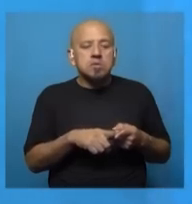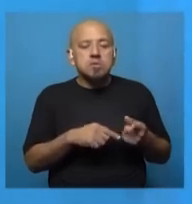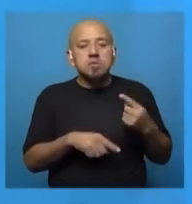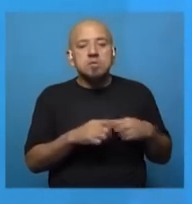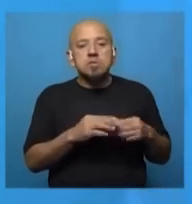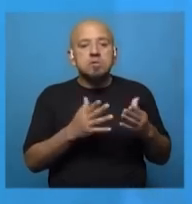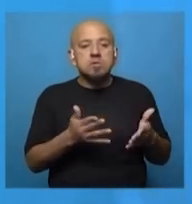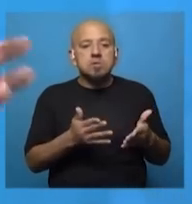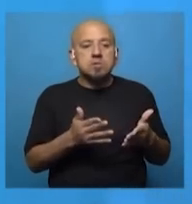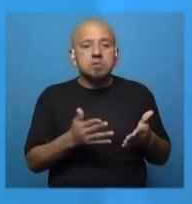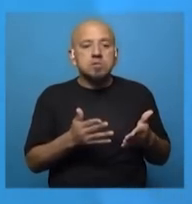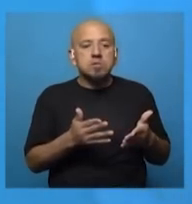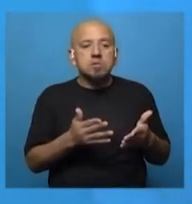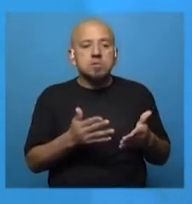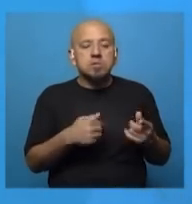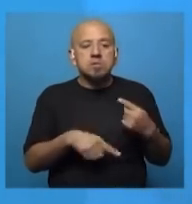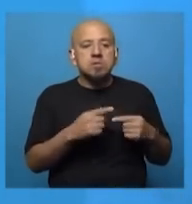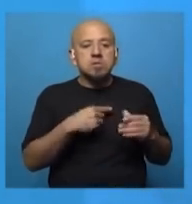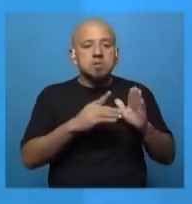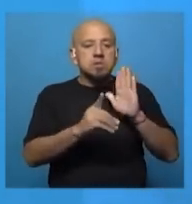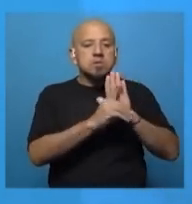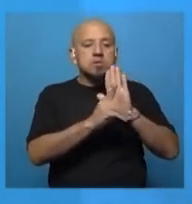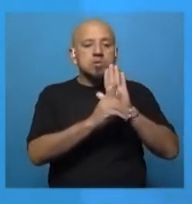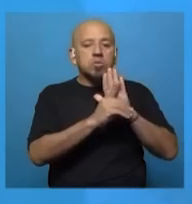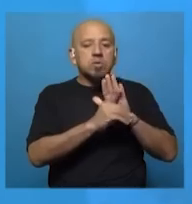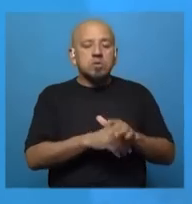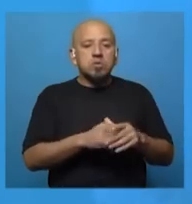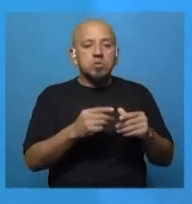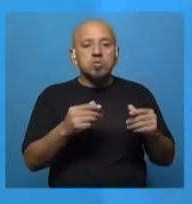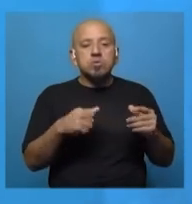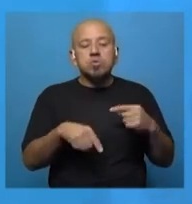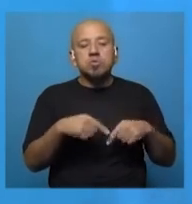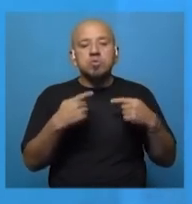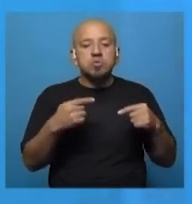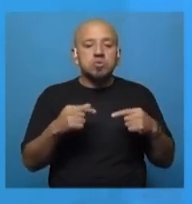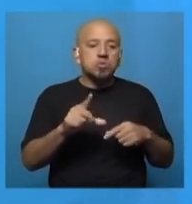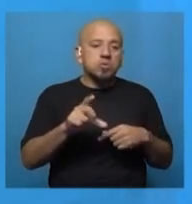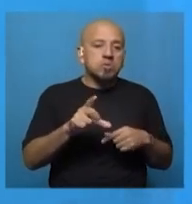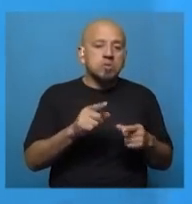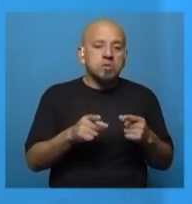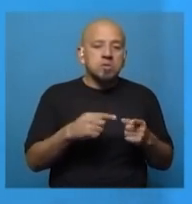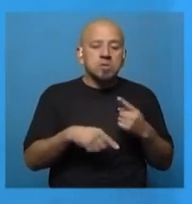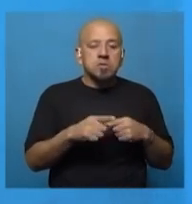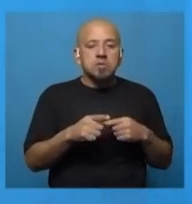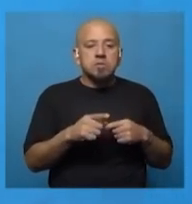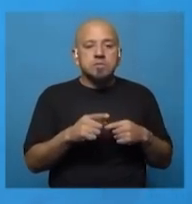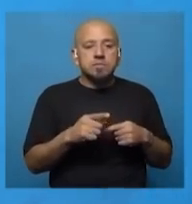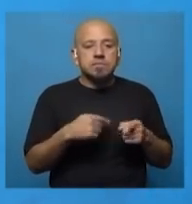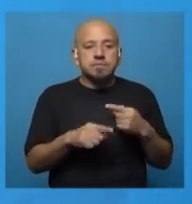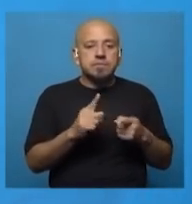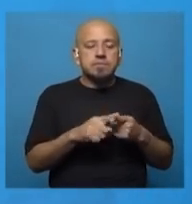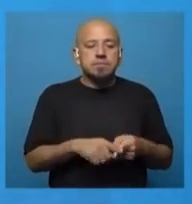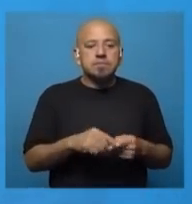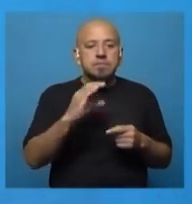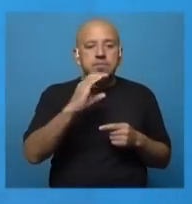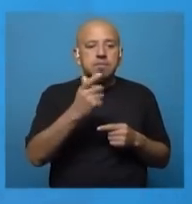un rastreo vaya a saber de documentación de de acciones Obviamente todos relacionamos por ejemplo en el caso de